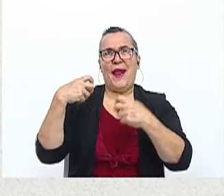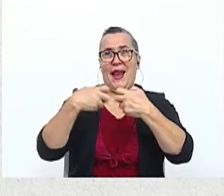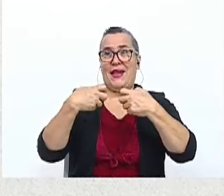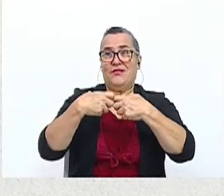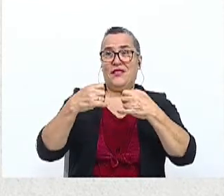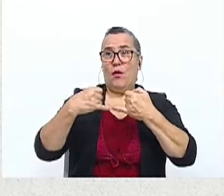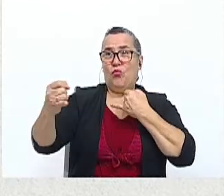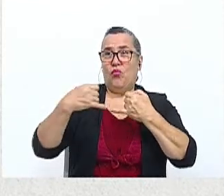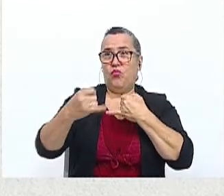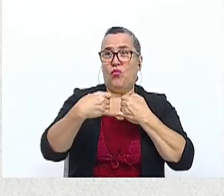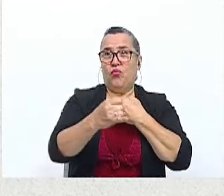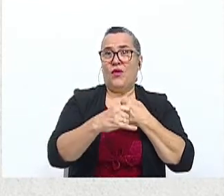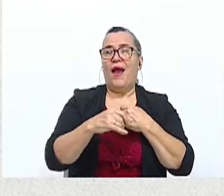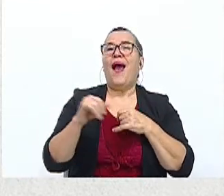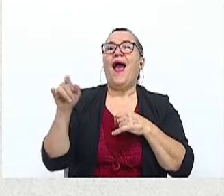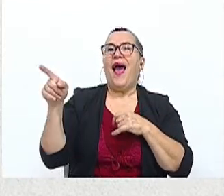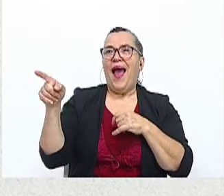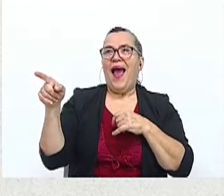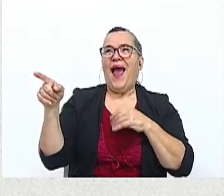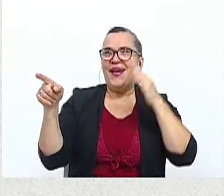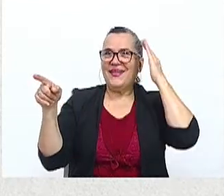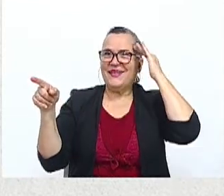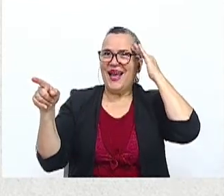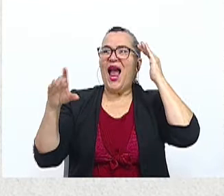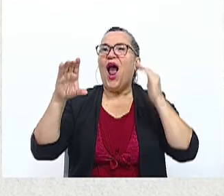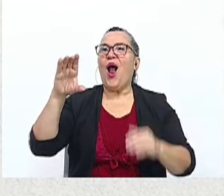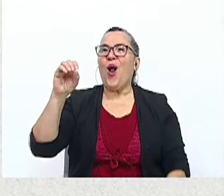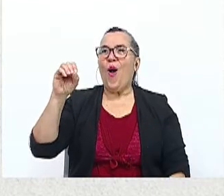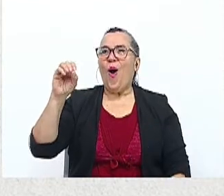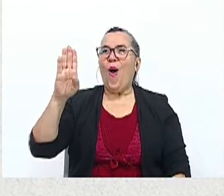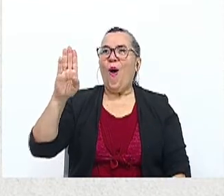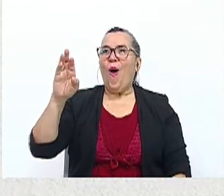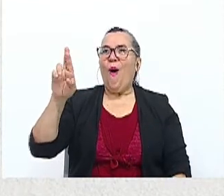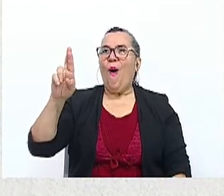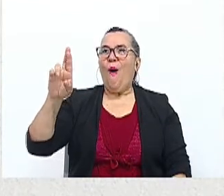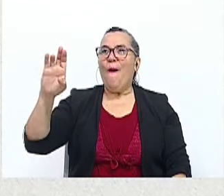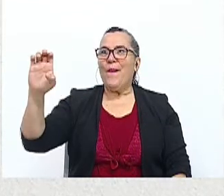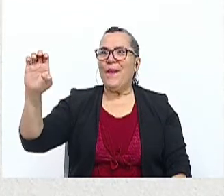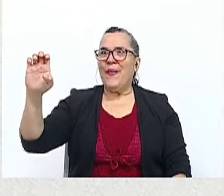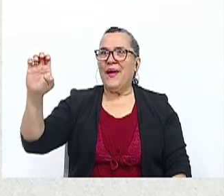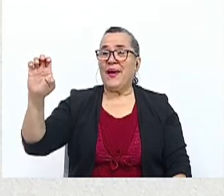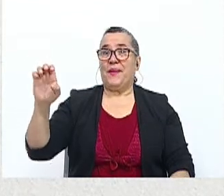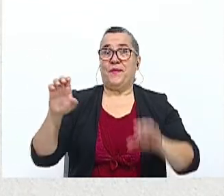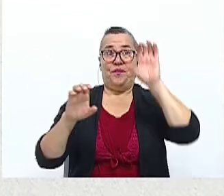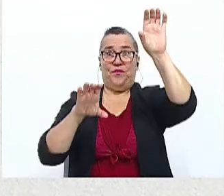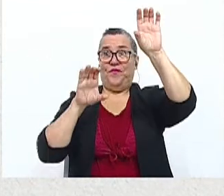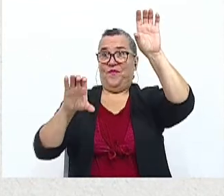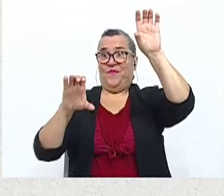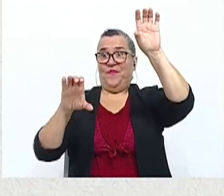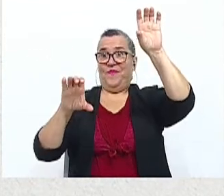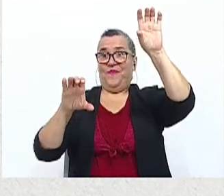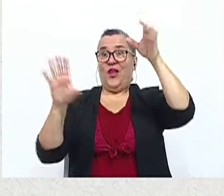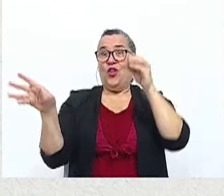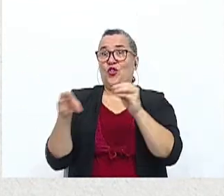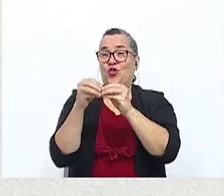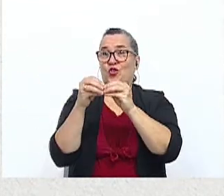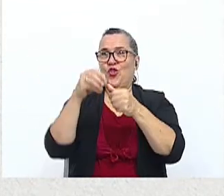por ejemplo. Ah, sí, ya lo saben, el cobre. Muy bien. Y tenemos 2 más. Vamos a